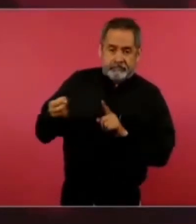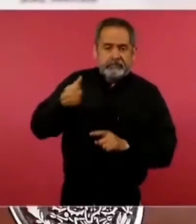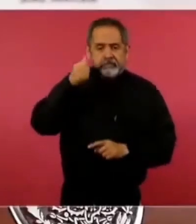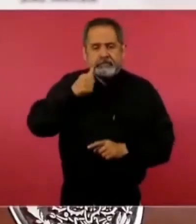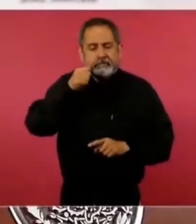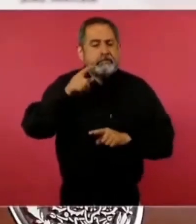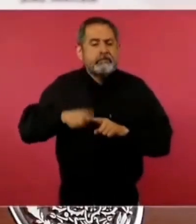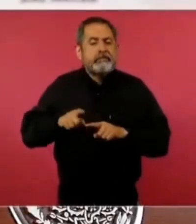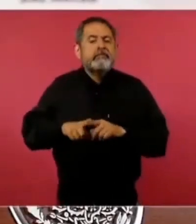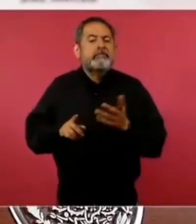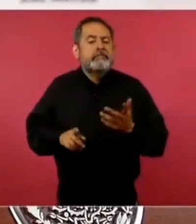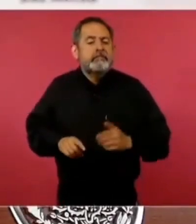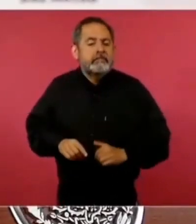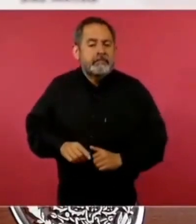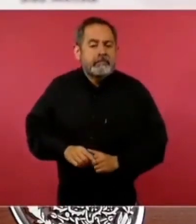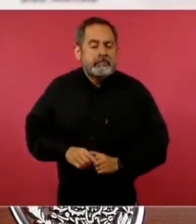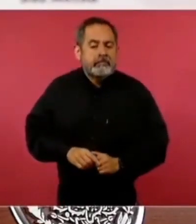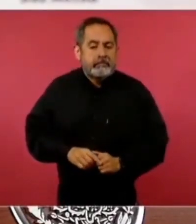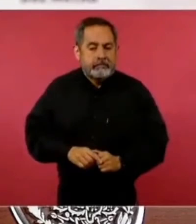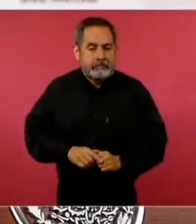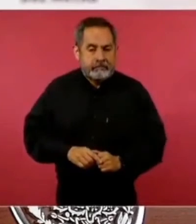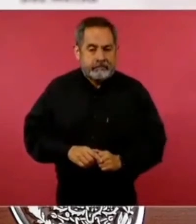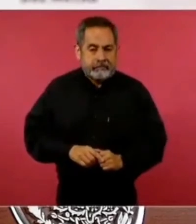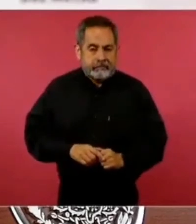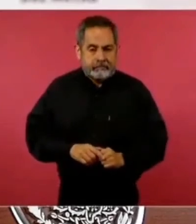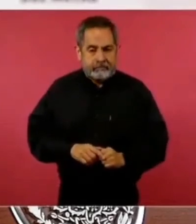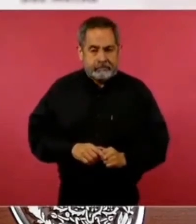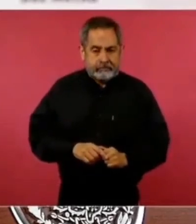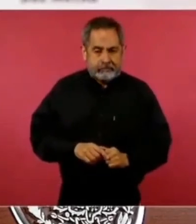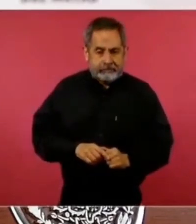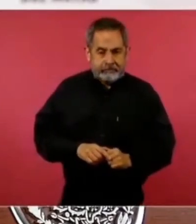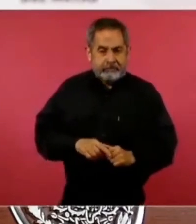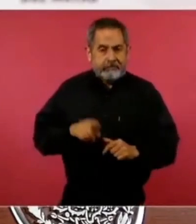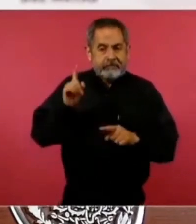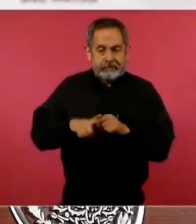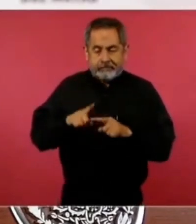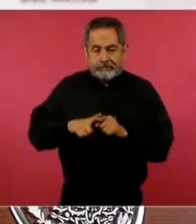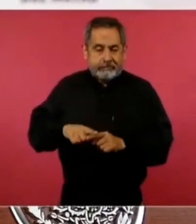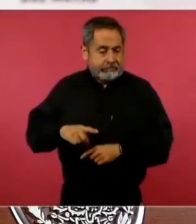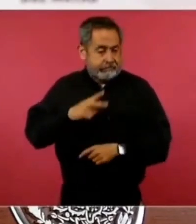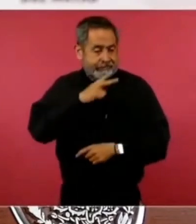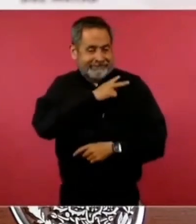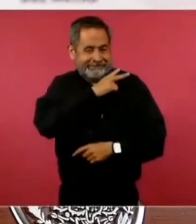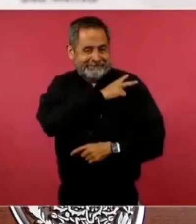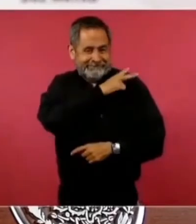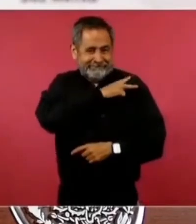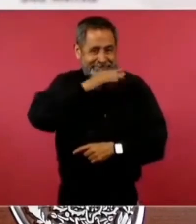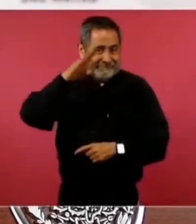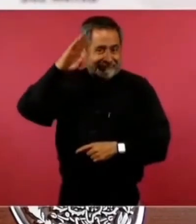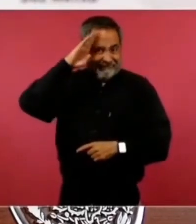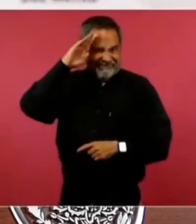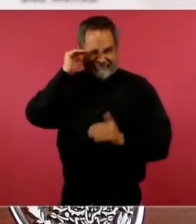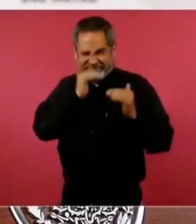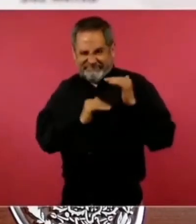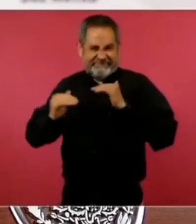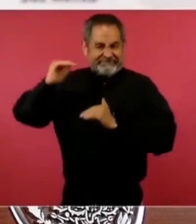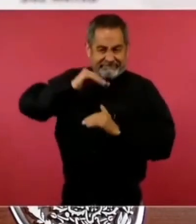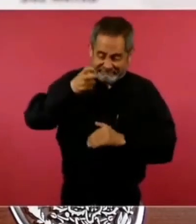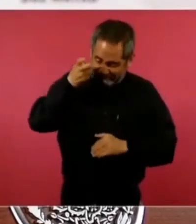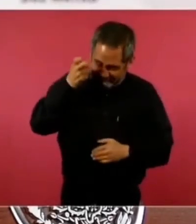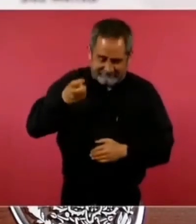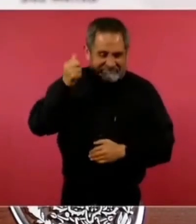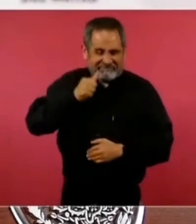siempre tiene que ver con el comandante de las Fuerzas Armadas.